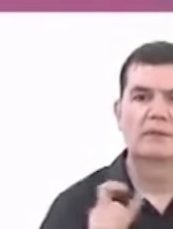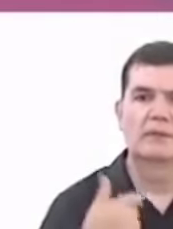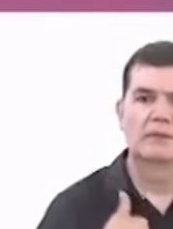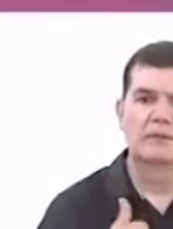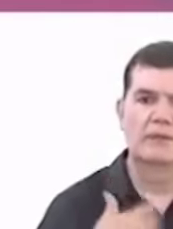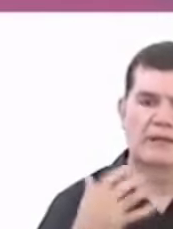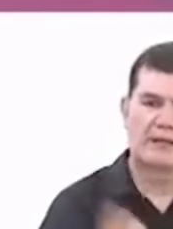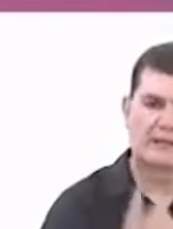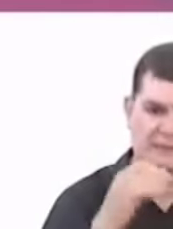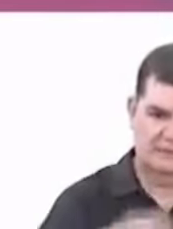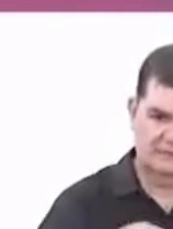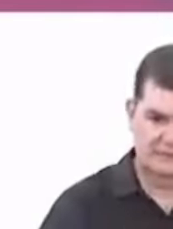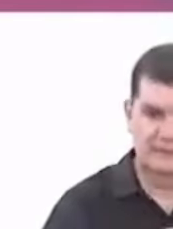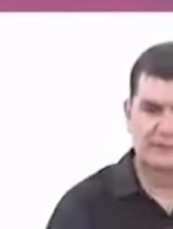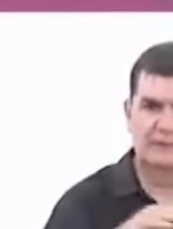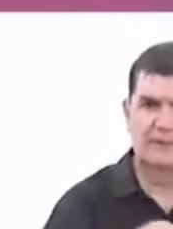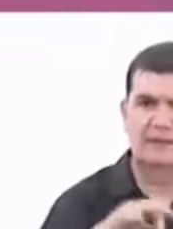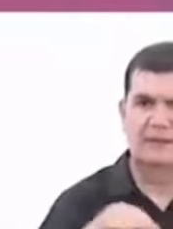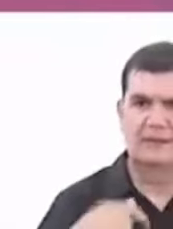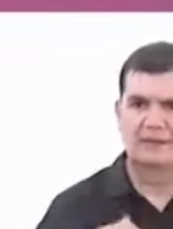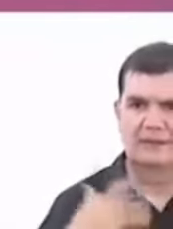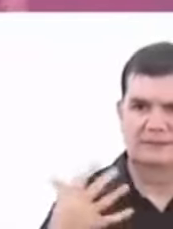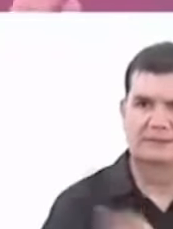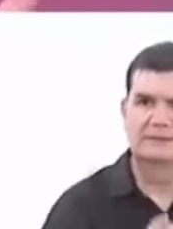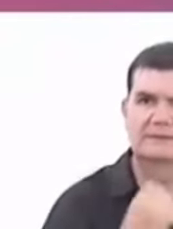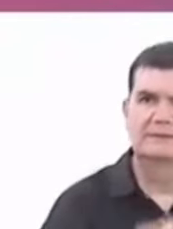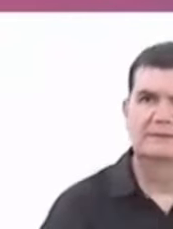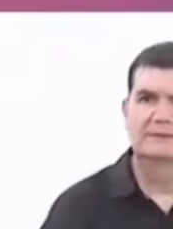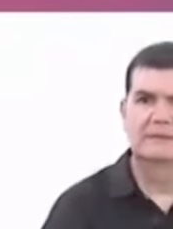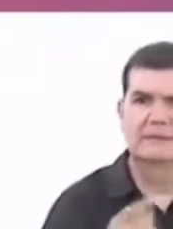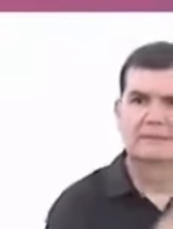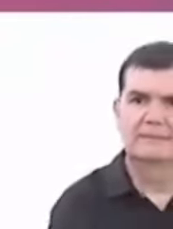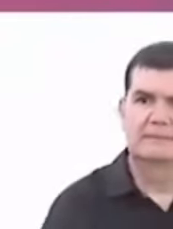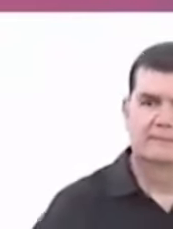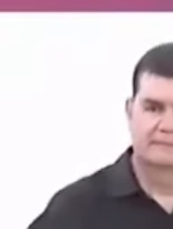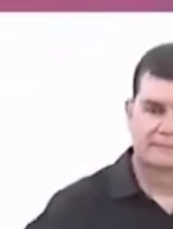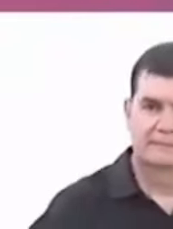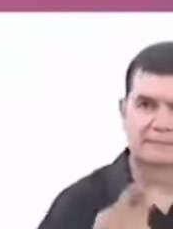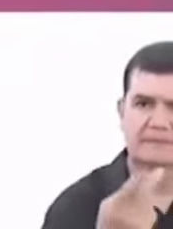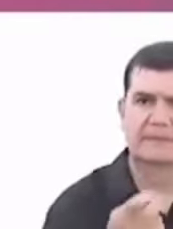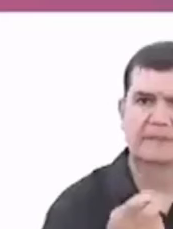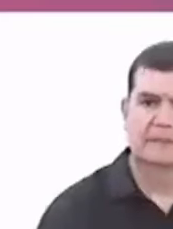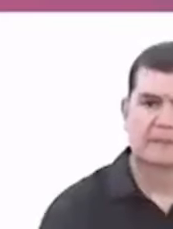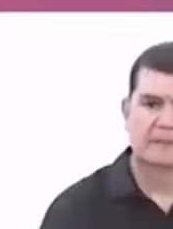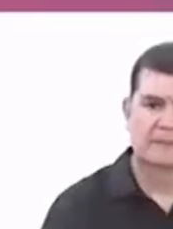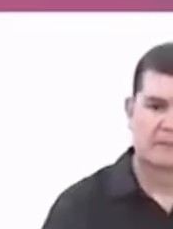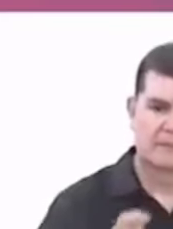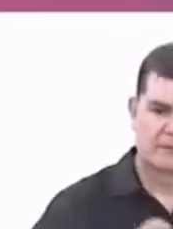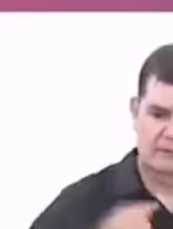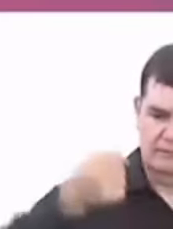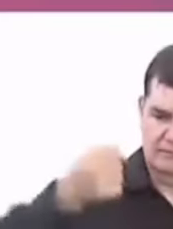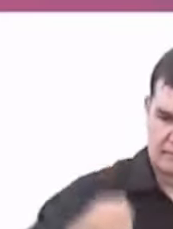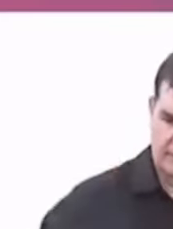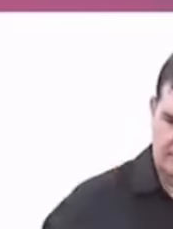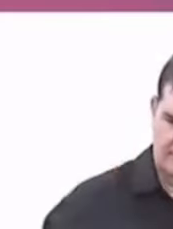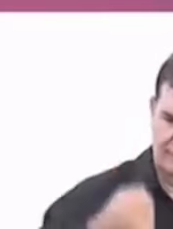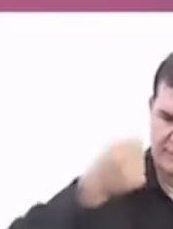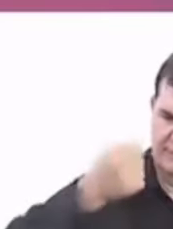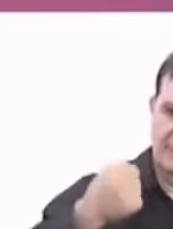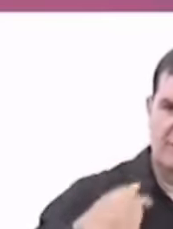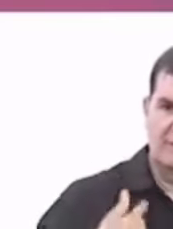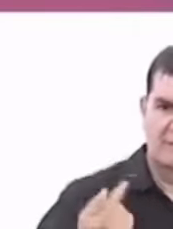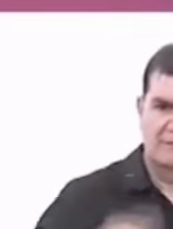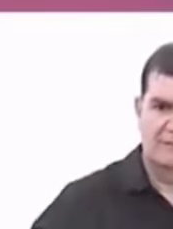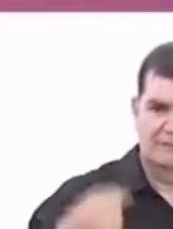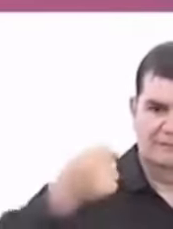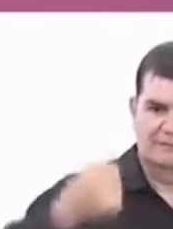la encuesta de nuestro movimiento, que el presidente me dio el bastón de mando del movimiento, como se